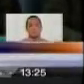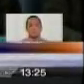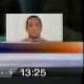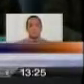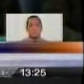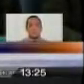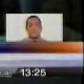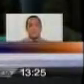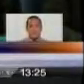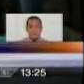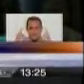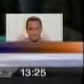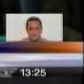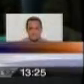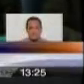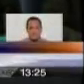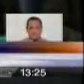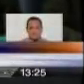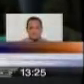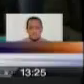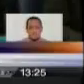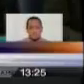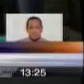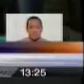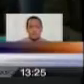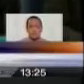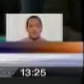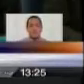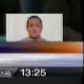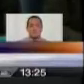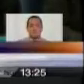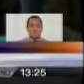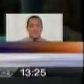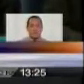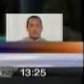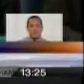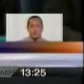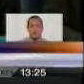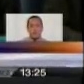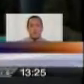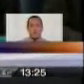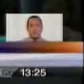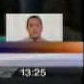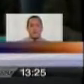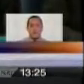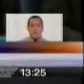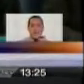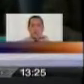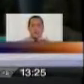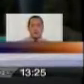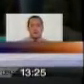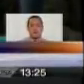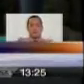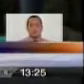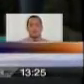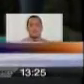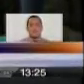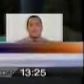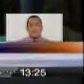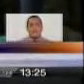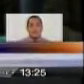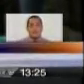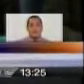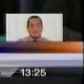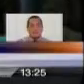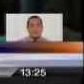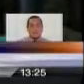Se trató una estrategia para desbaratar aquellos argumentos que